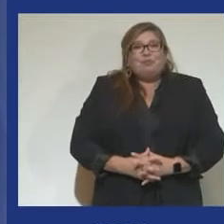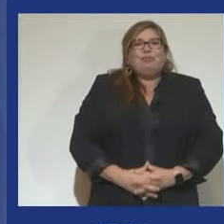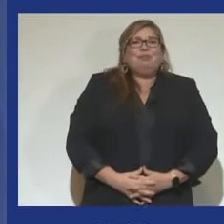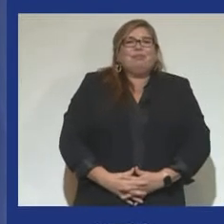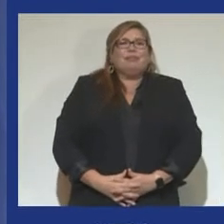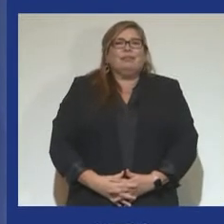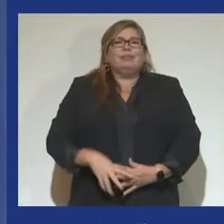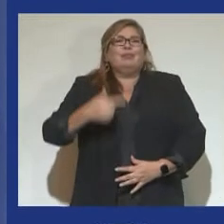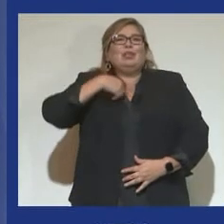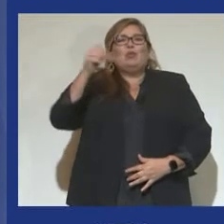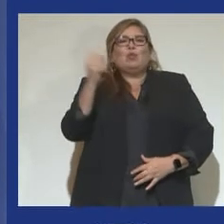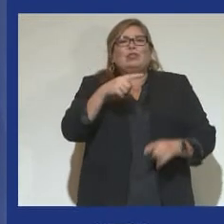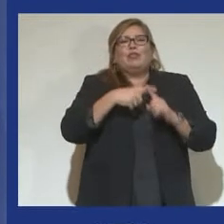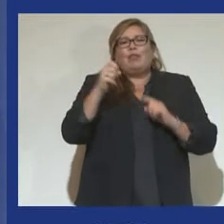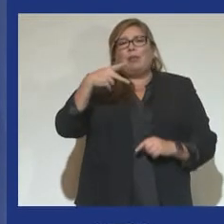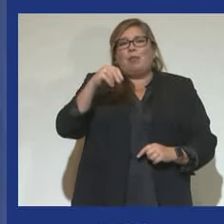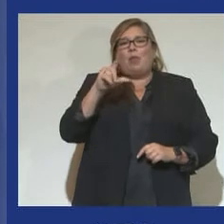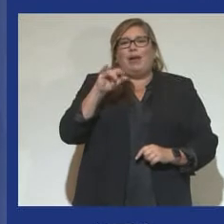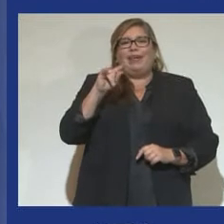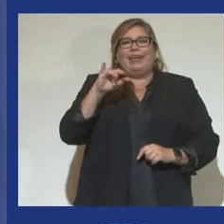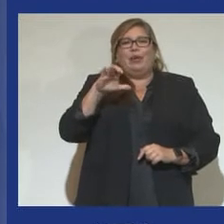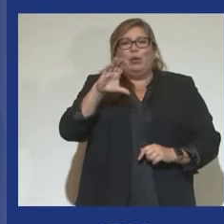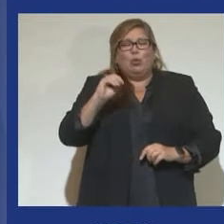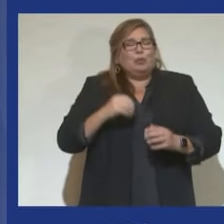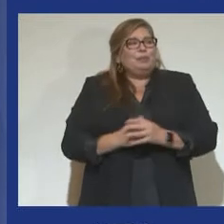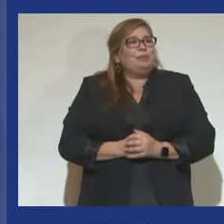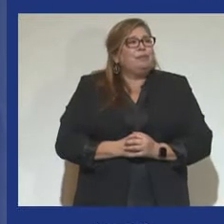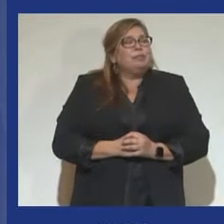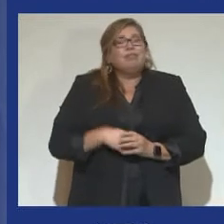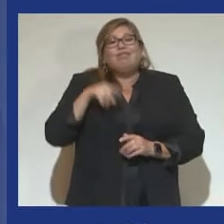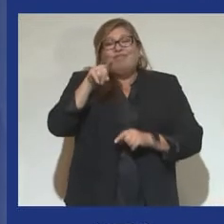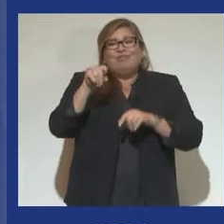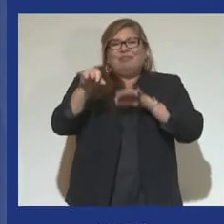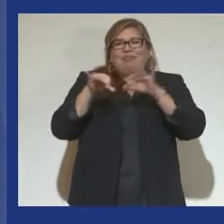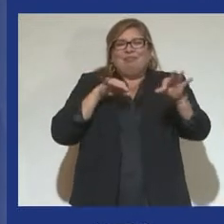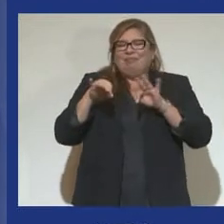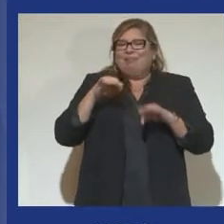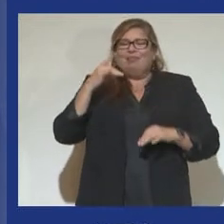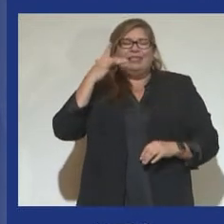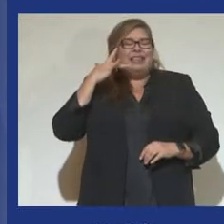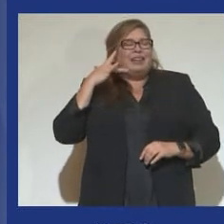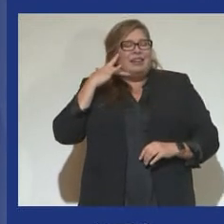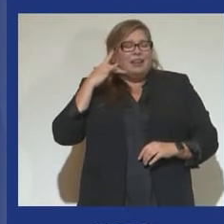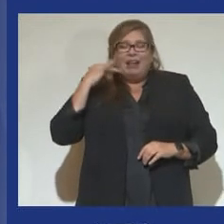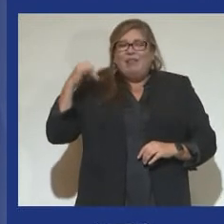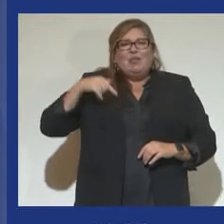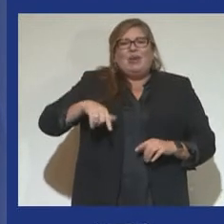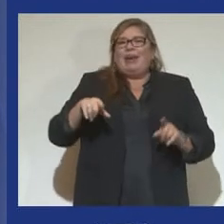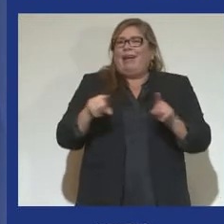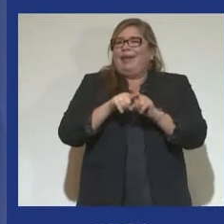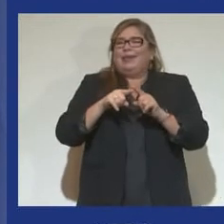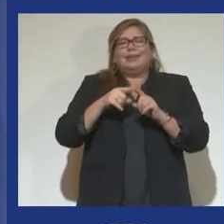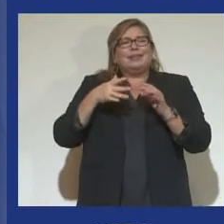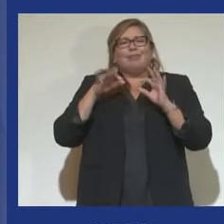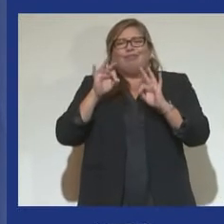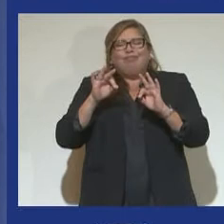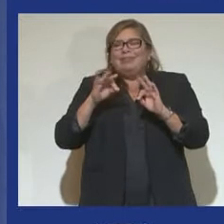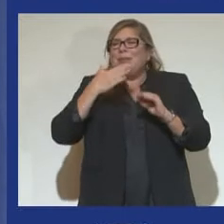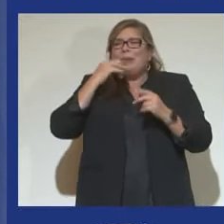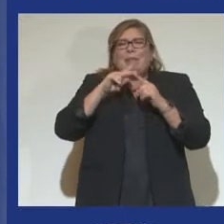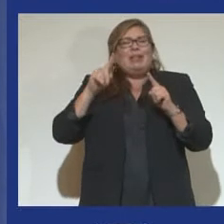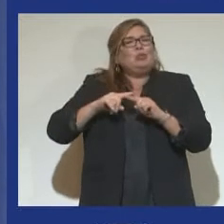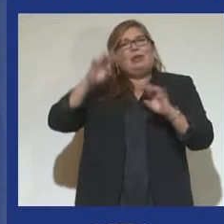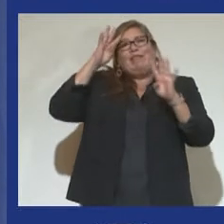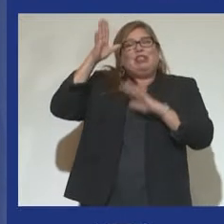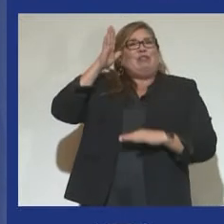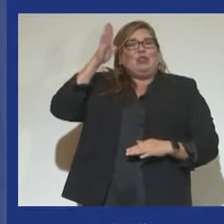una pregunta describe a usted a california como la siguiente atracción de eeuu y sin